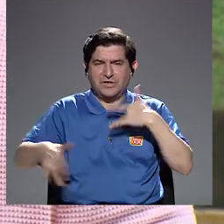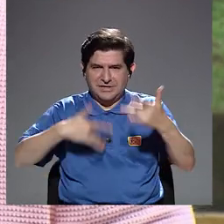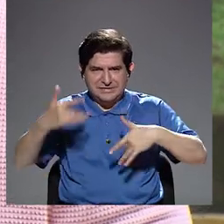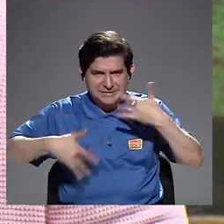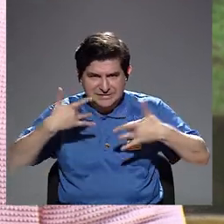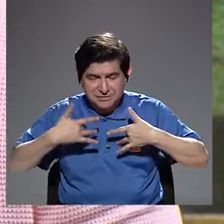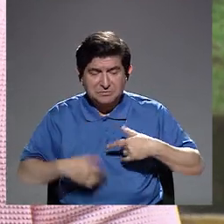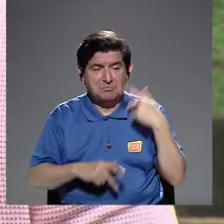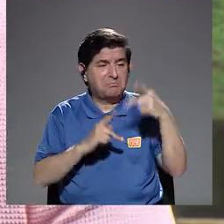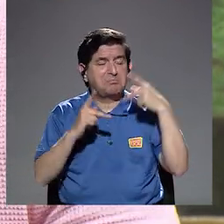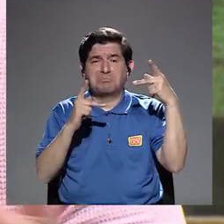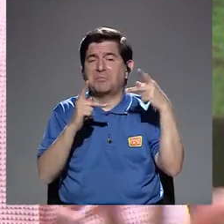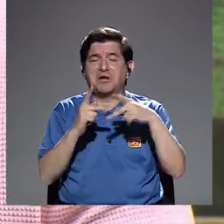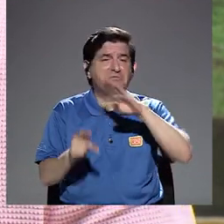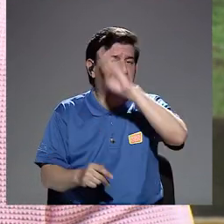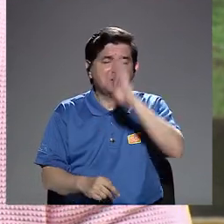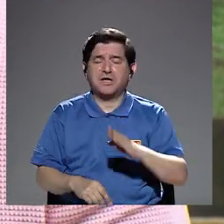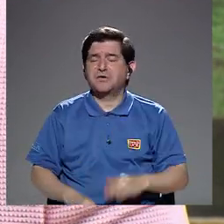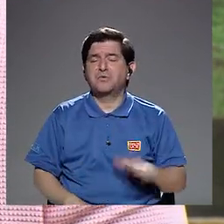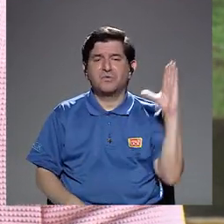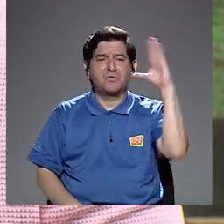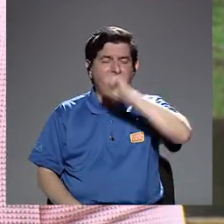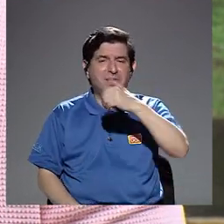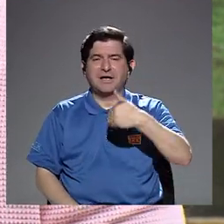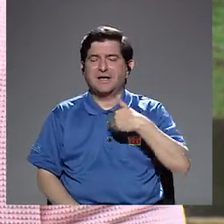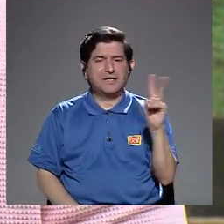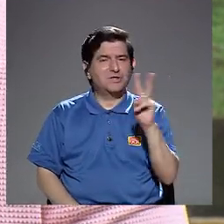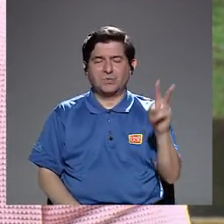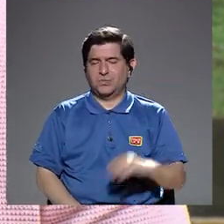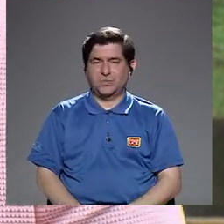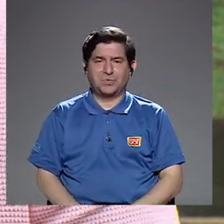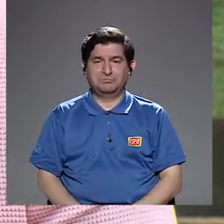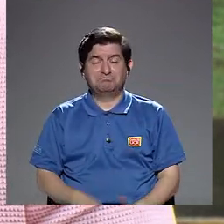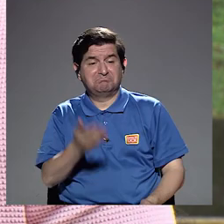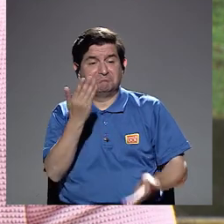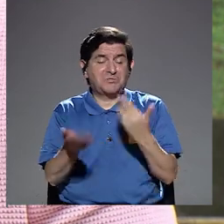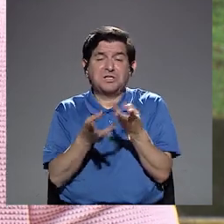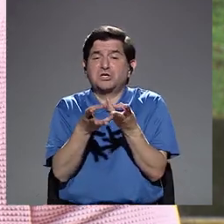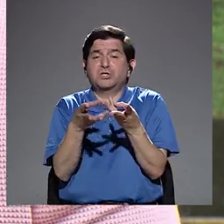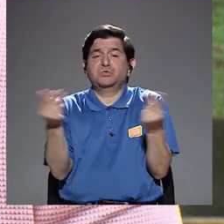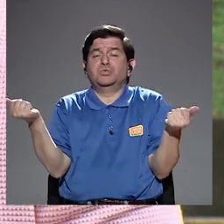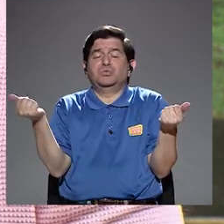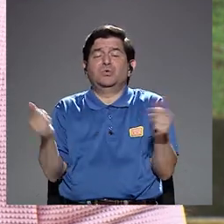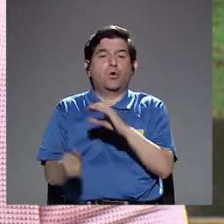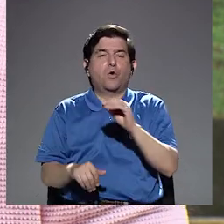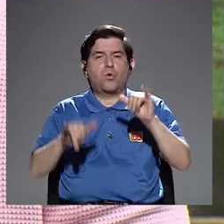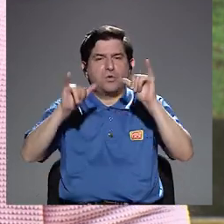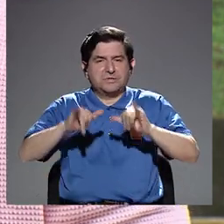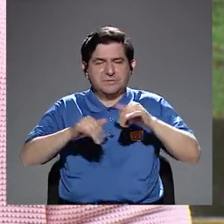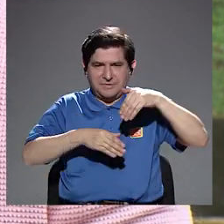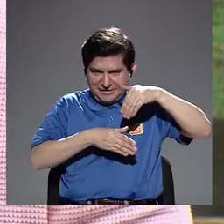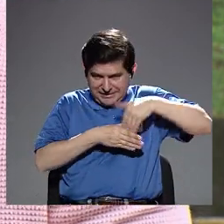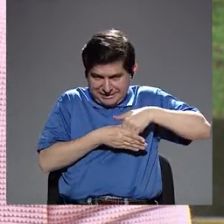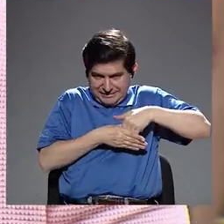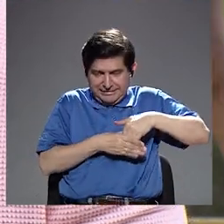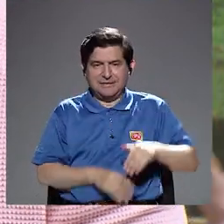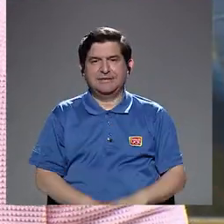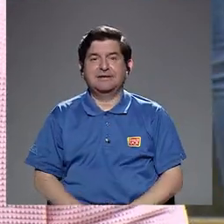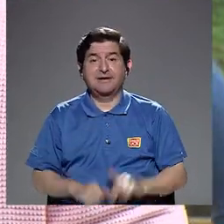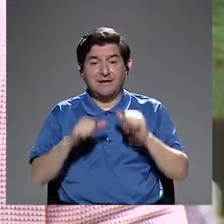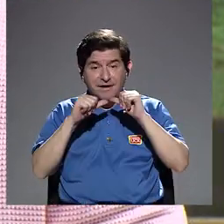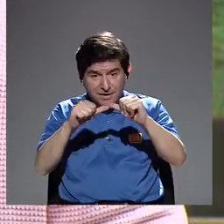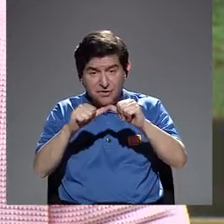asintomática, perfectamente puede que nunca te des cuenta que hayas tenido el virus, que incluso pueda que haya desaparecido o que todavía lo tengas presente y que